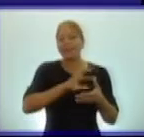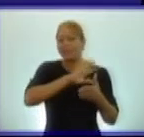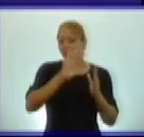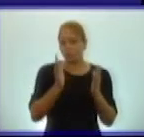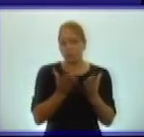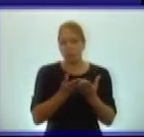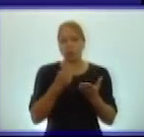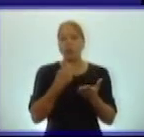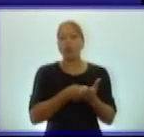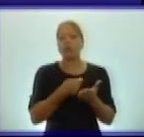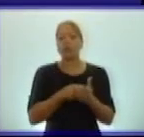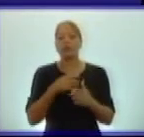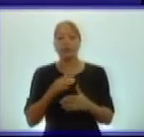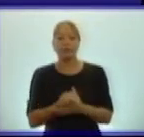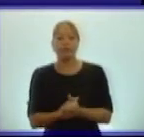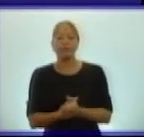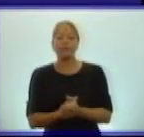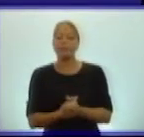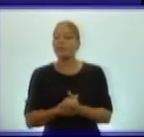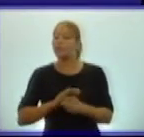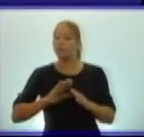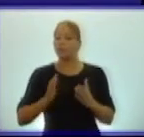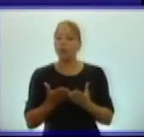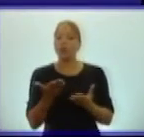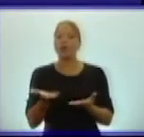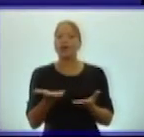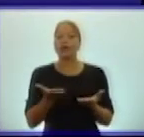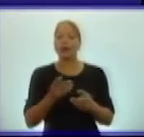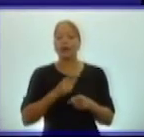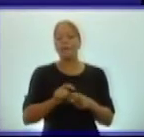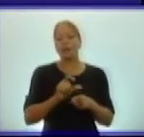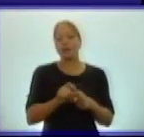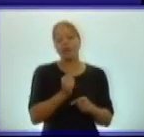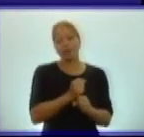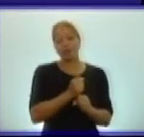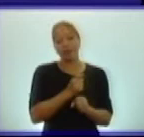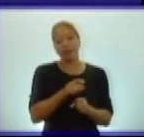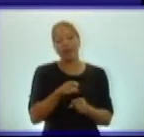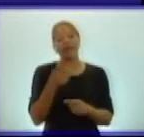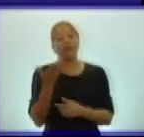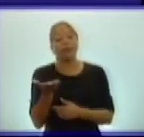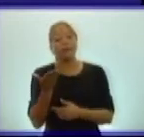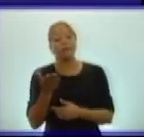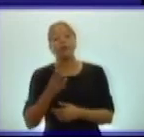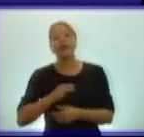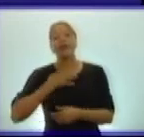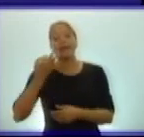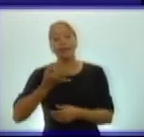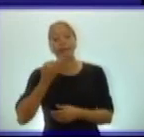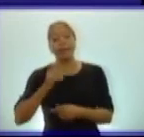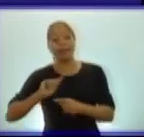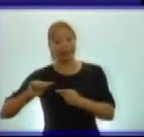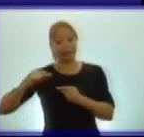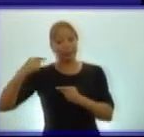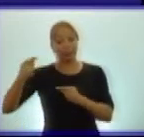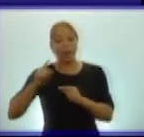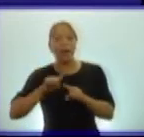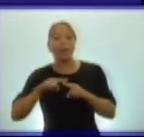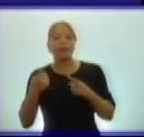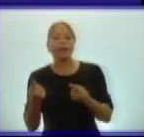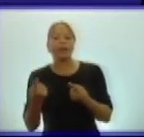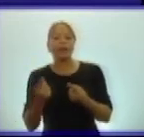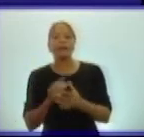los impuestos que debían pagar los campesinos dependientes, les pido que luego hagan una explicación de por qué constituían